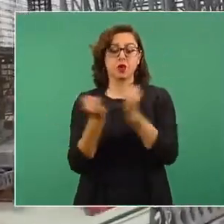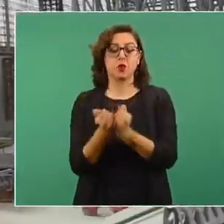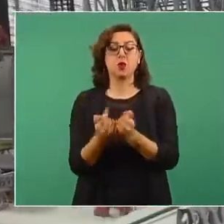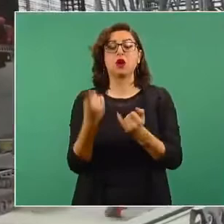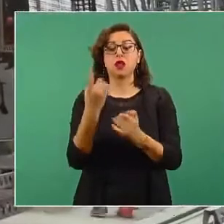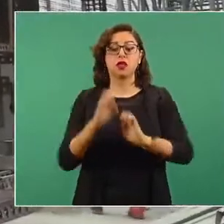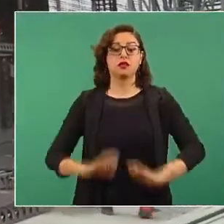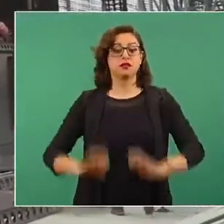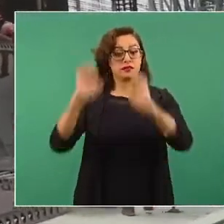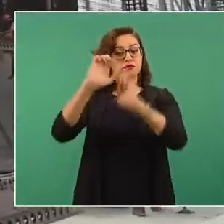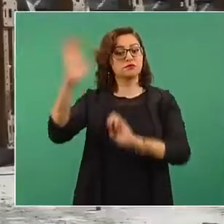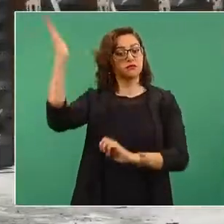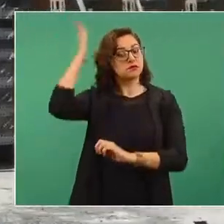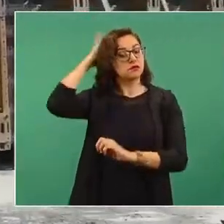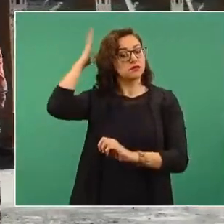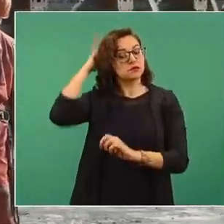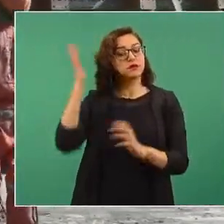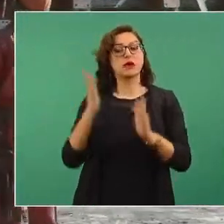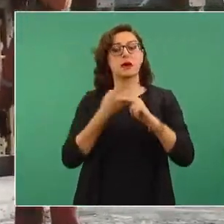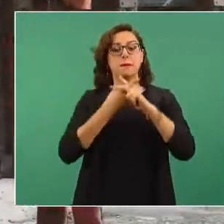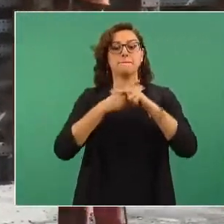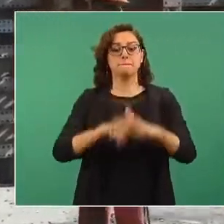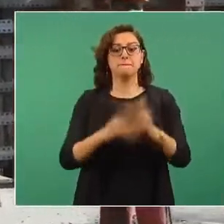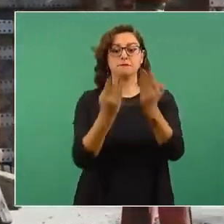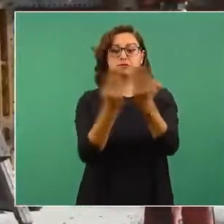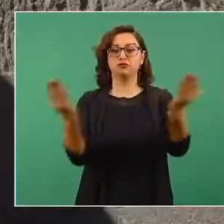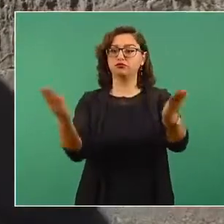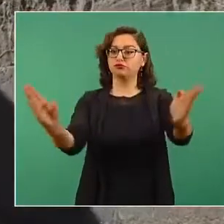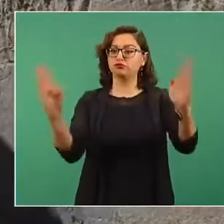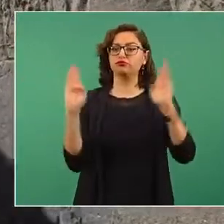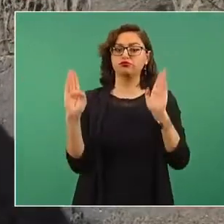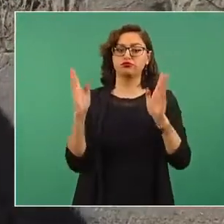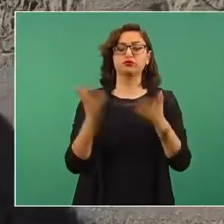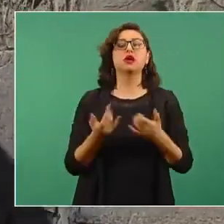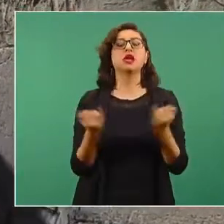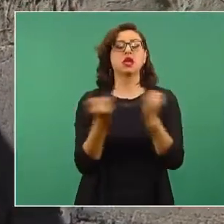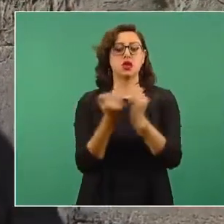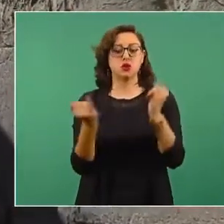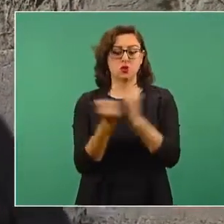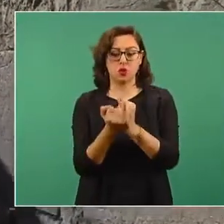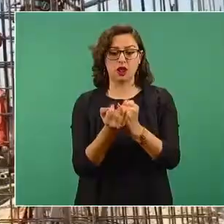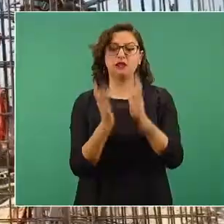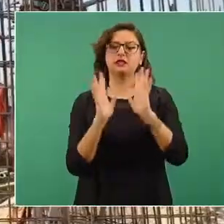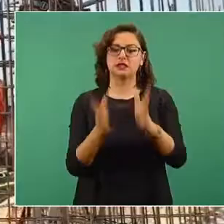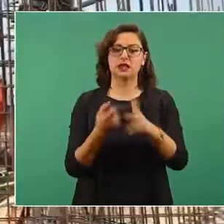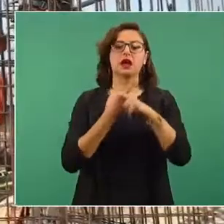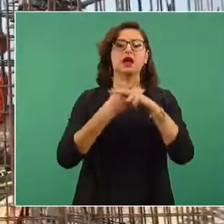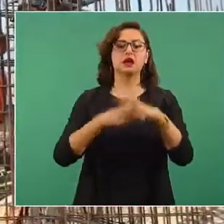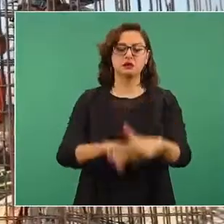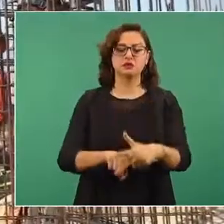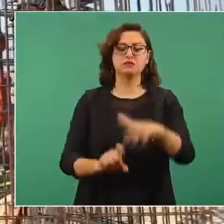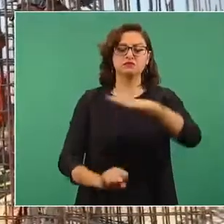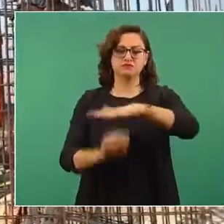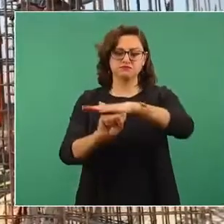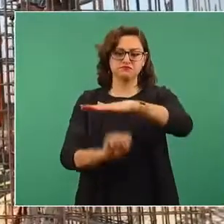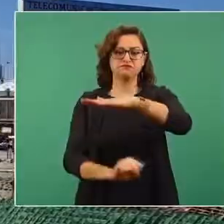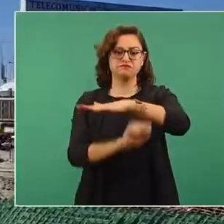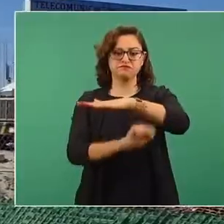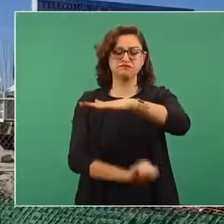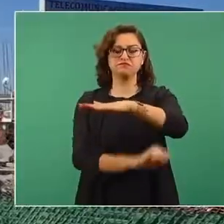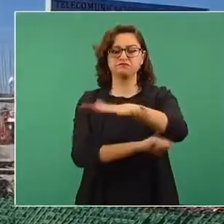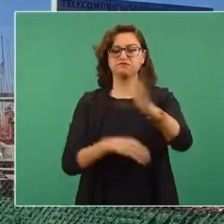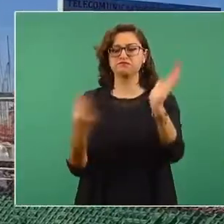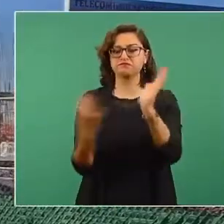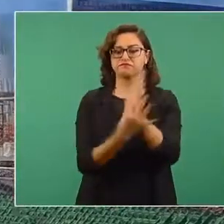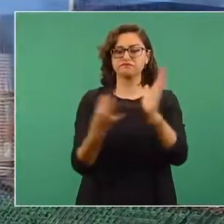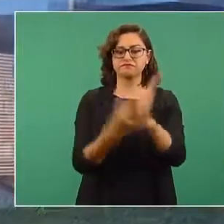de vaciado de concreto en columnas y muros perimetrales de sus tres módulos. También se llevan a cabo la colocación de plantilla de zapata y el habilitado de acero